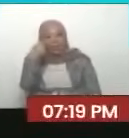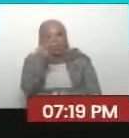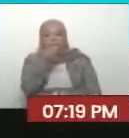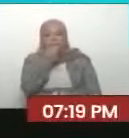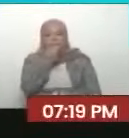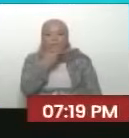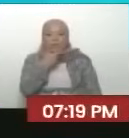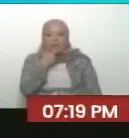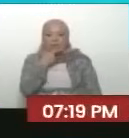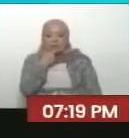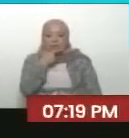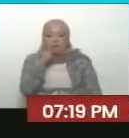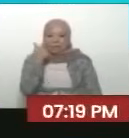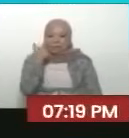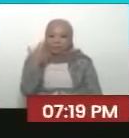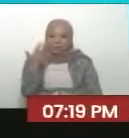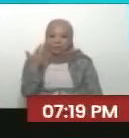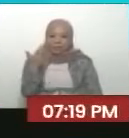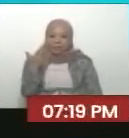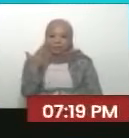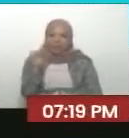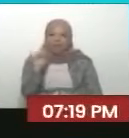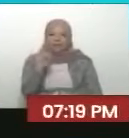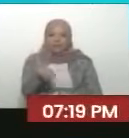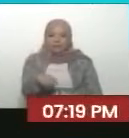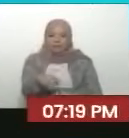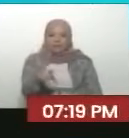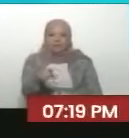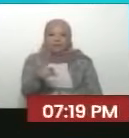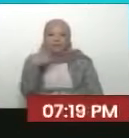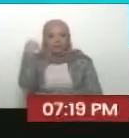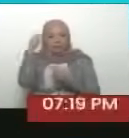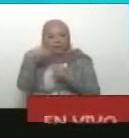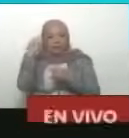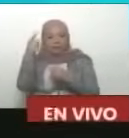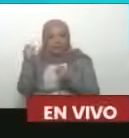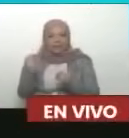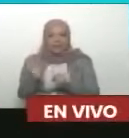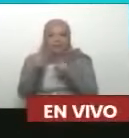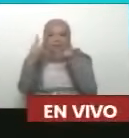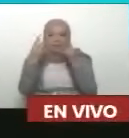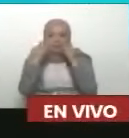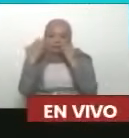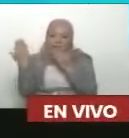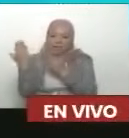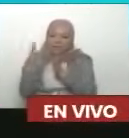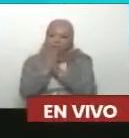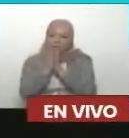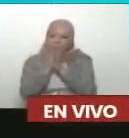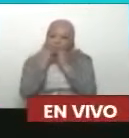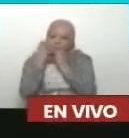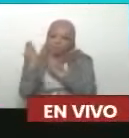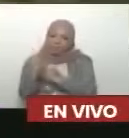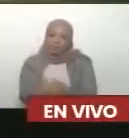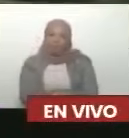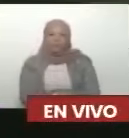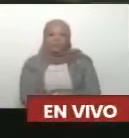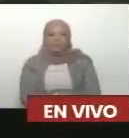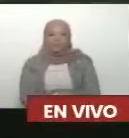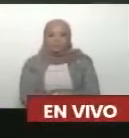extraordinario. ¿Quieren verlo? Sí. Vamos a ver el video inspirado en Canaima. Vamos a verlo.